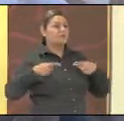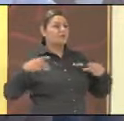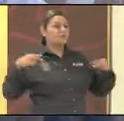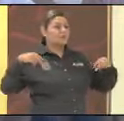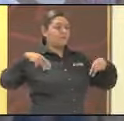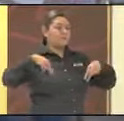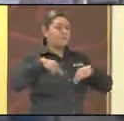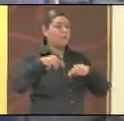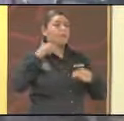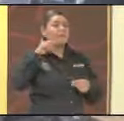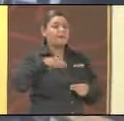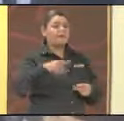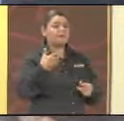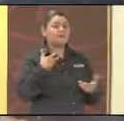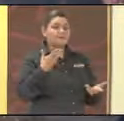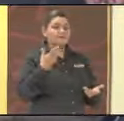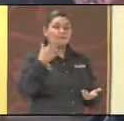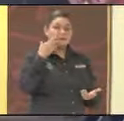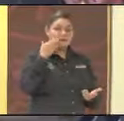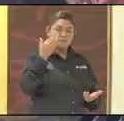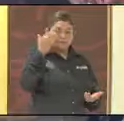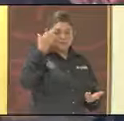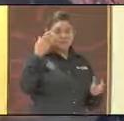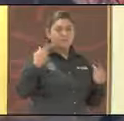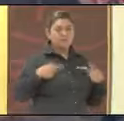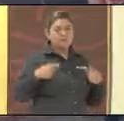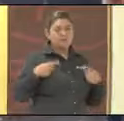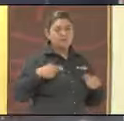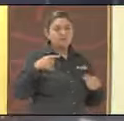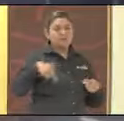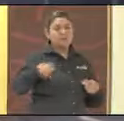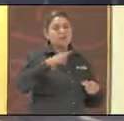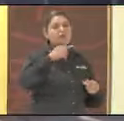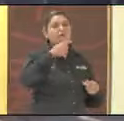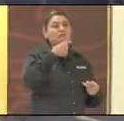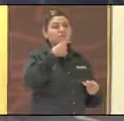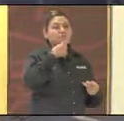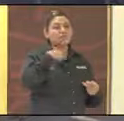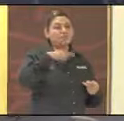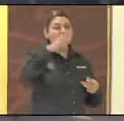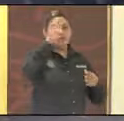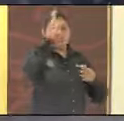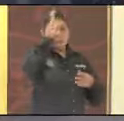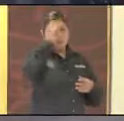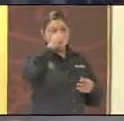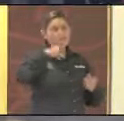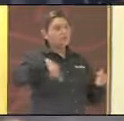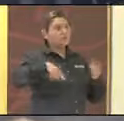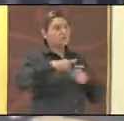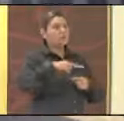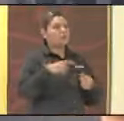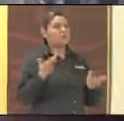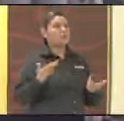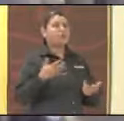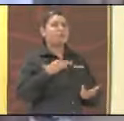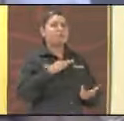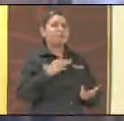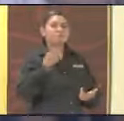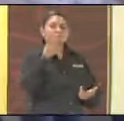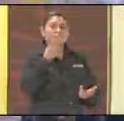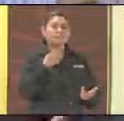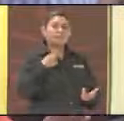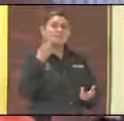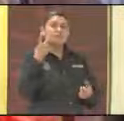Y pues lo puso a consideración de la gente, los niños estuvieron de acuerdo, todos estuvieron de acuerdo, y pues me dicen